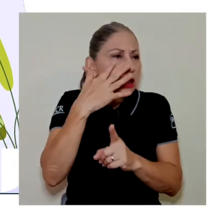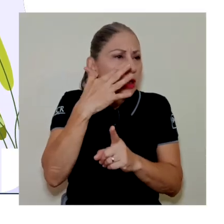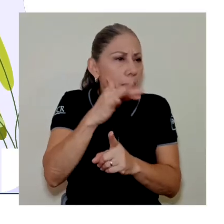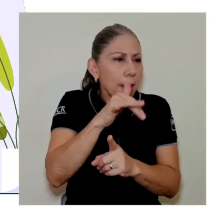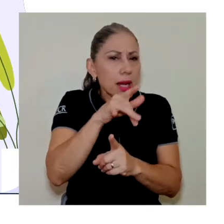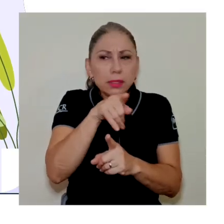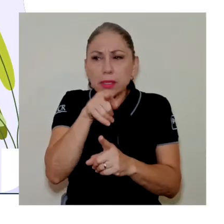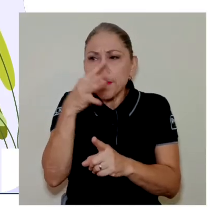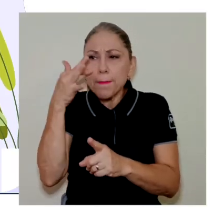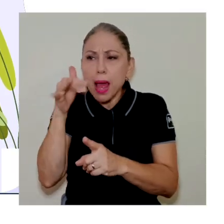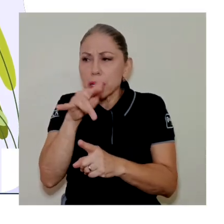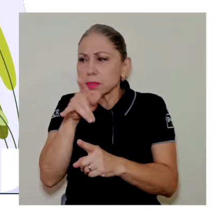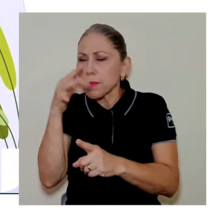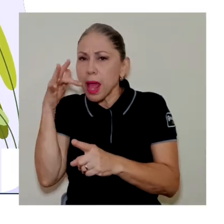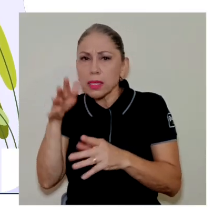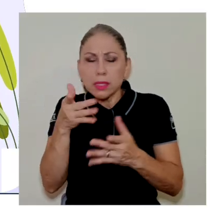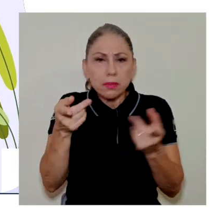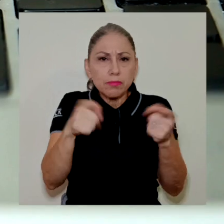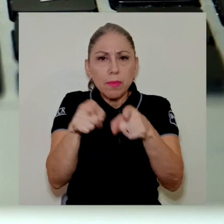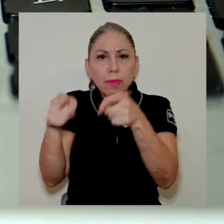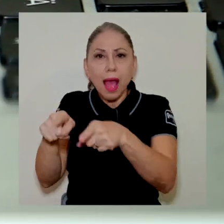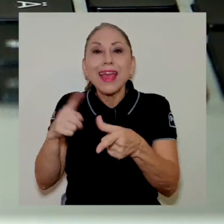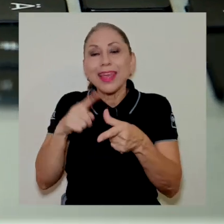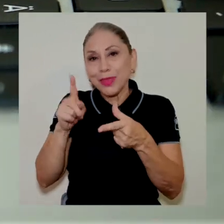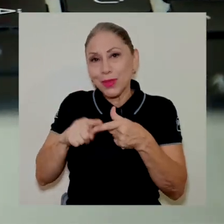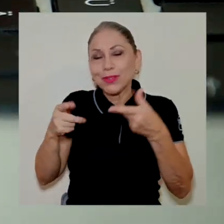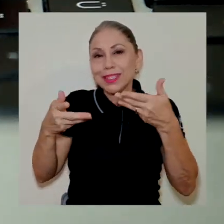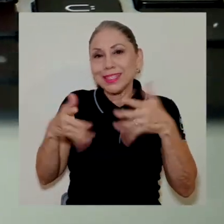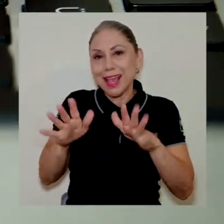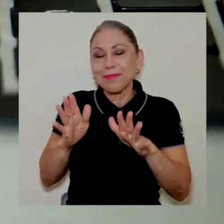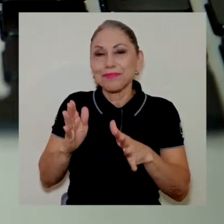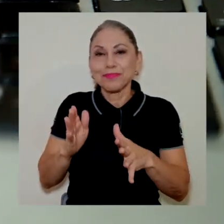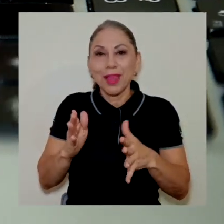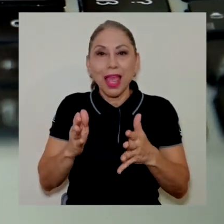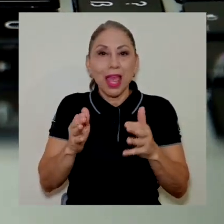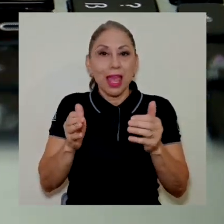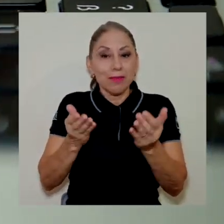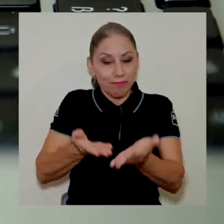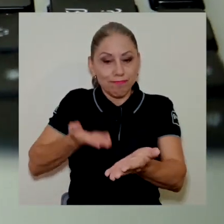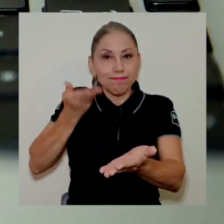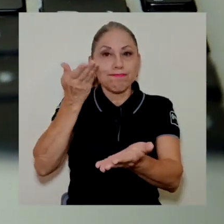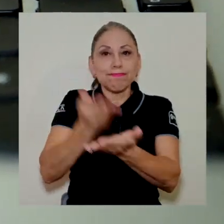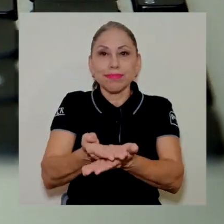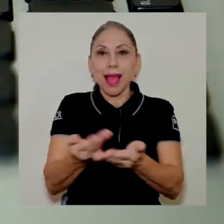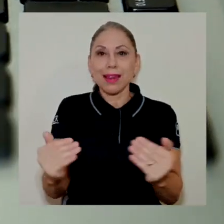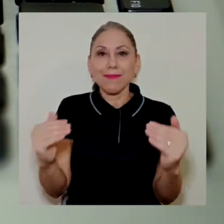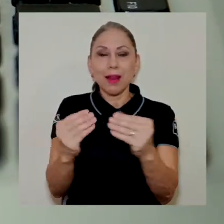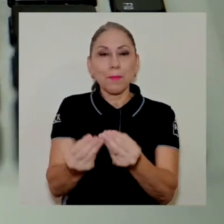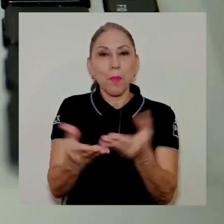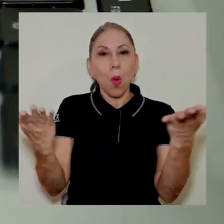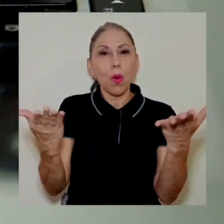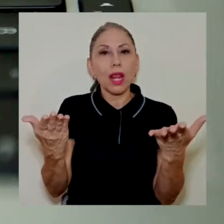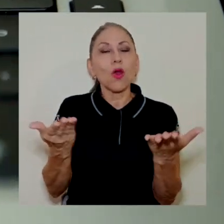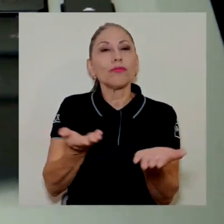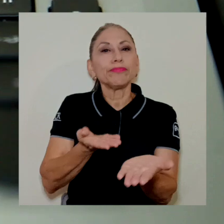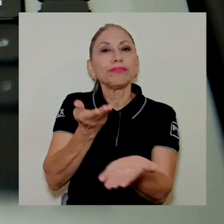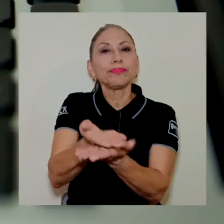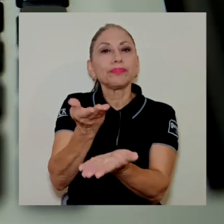y a partir de ahí entonces estar, ¿verdad?, planteando en la palestra pública qué es lo que está